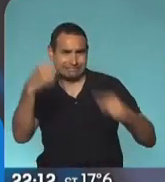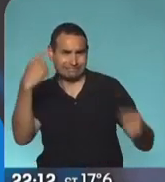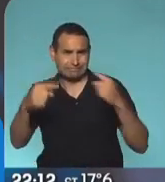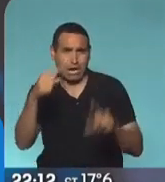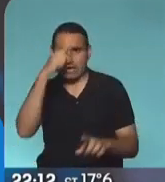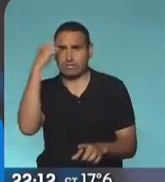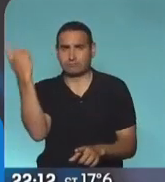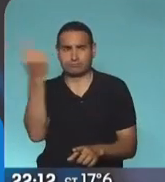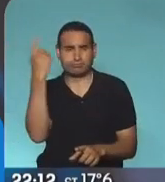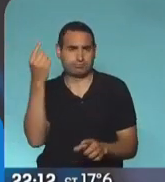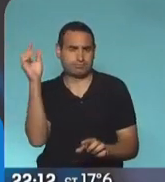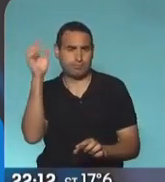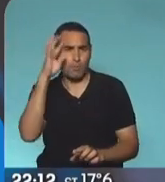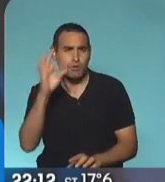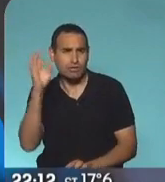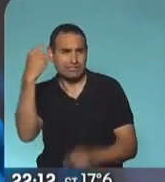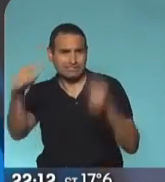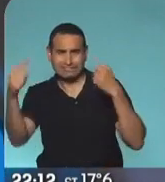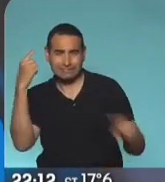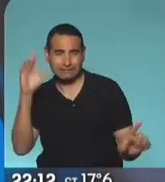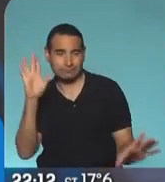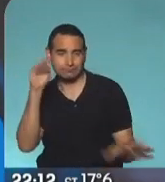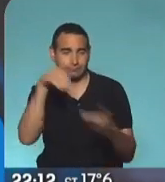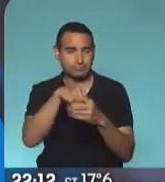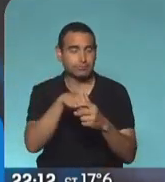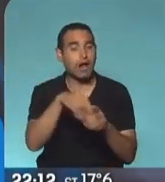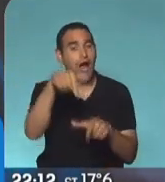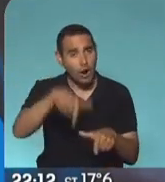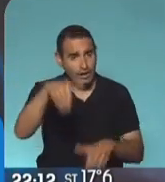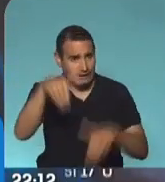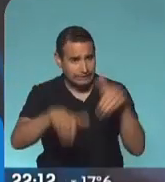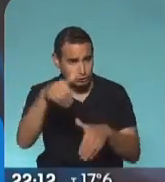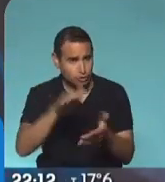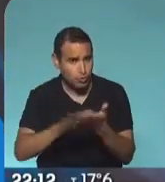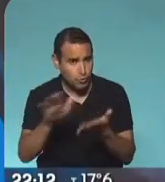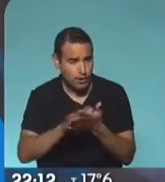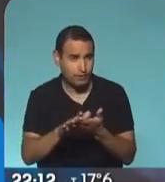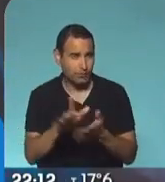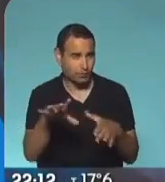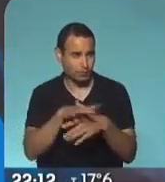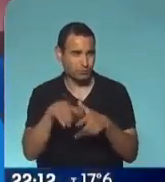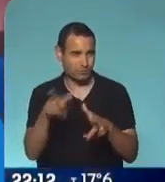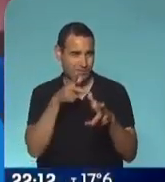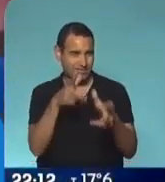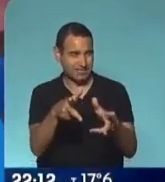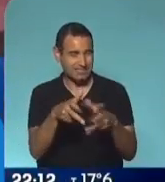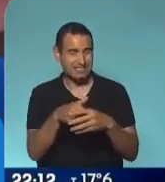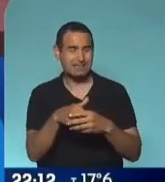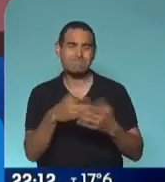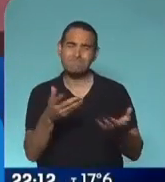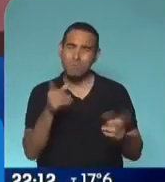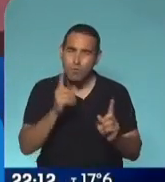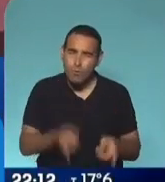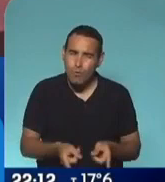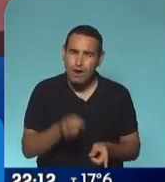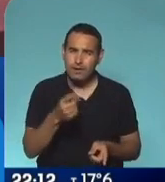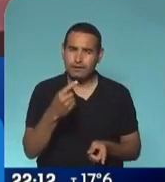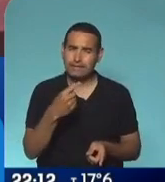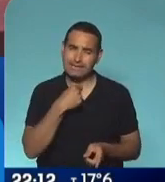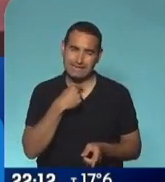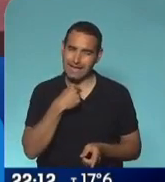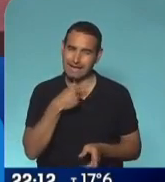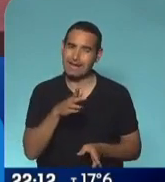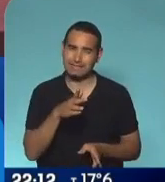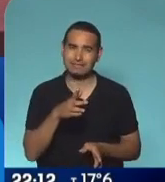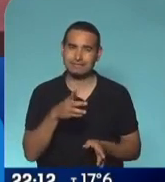nivel global. Efectivamente, hoy quizás se llama a nuevas elecciones, eso se mencionaba. Pero de todos modos van a querer procesar una